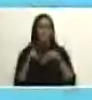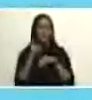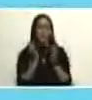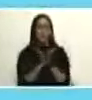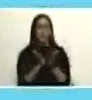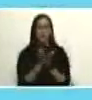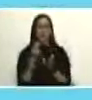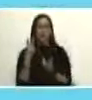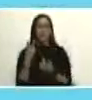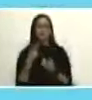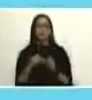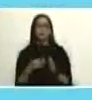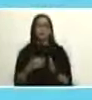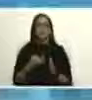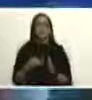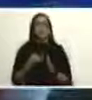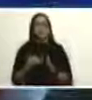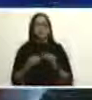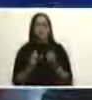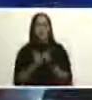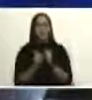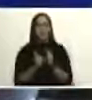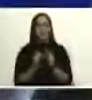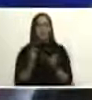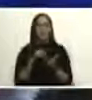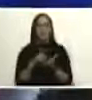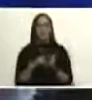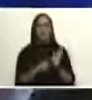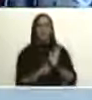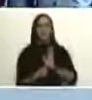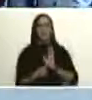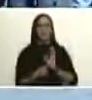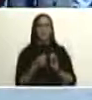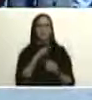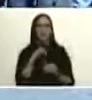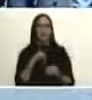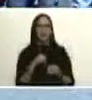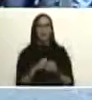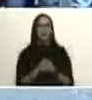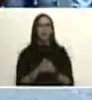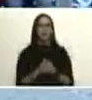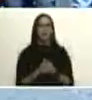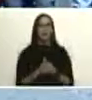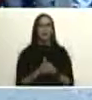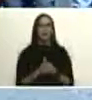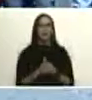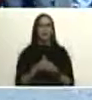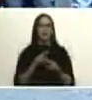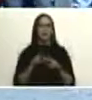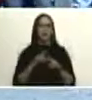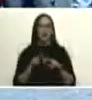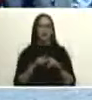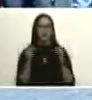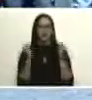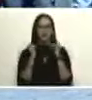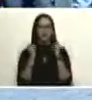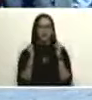dos instalaciones deportivas. Ellos están aquí en representación de nuestra andinidad, de los niños de los páramos